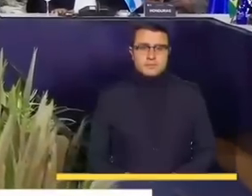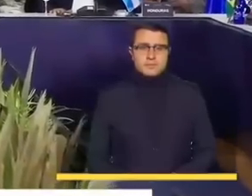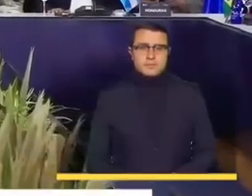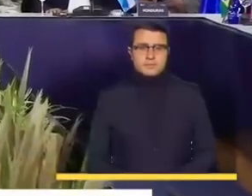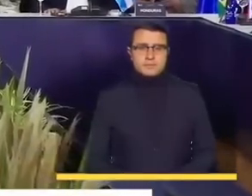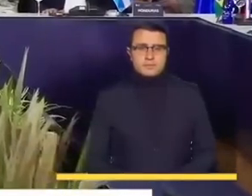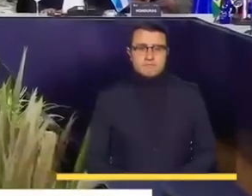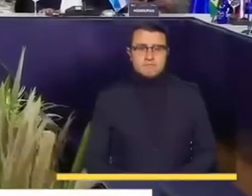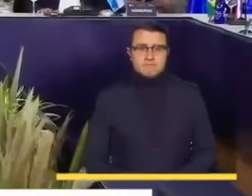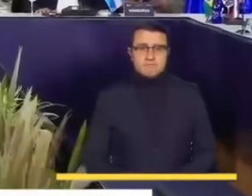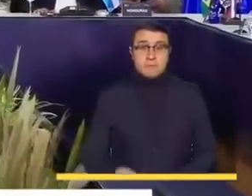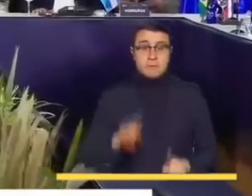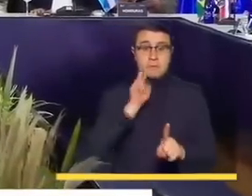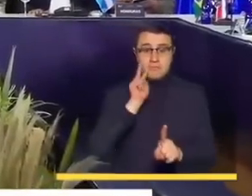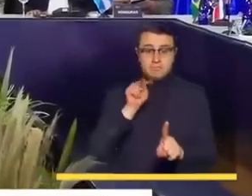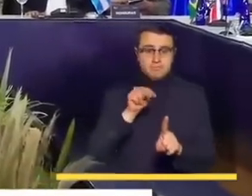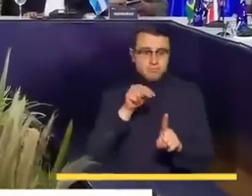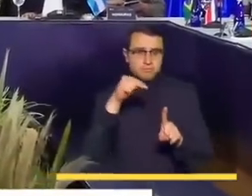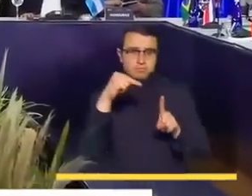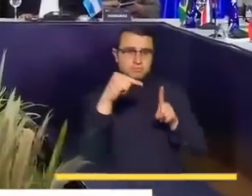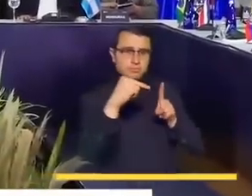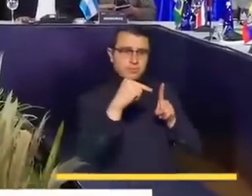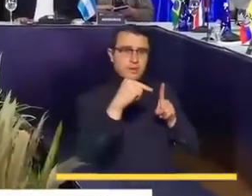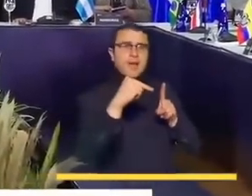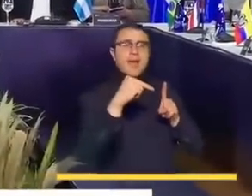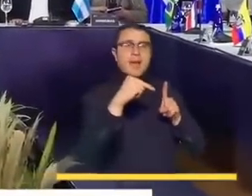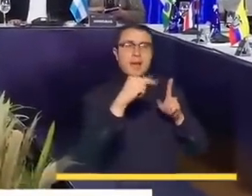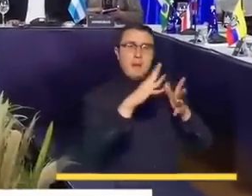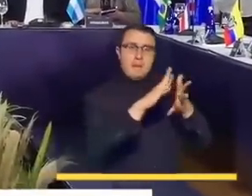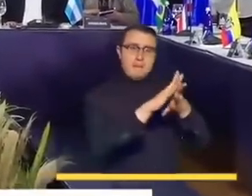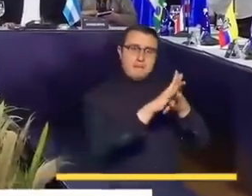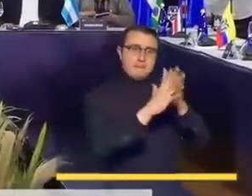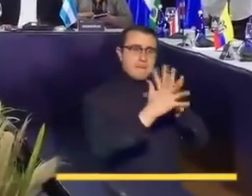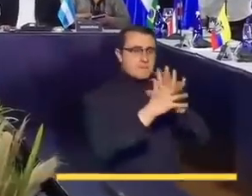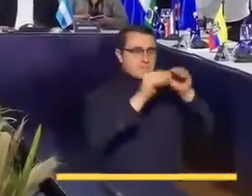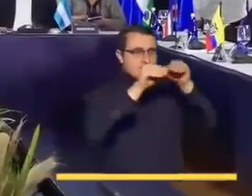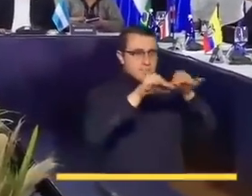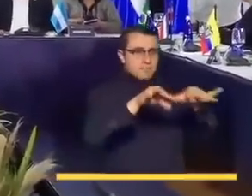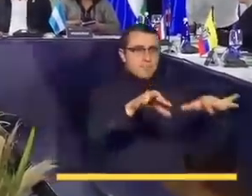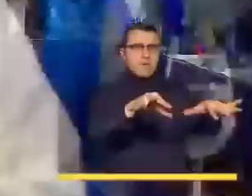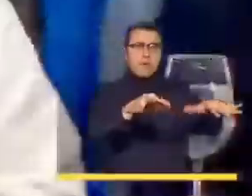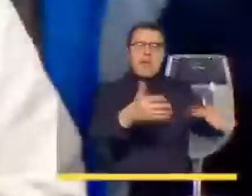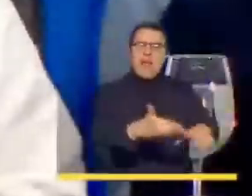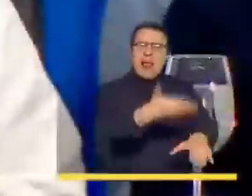el criterio de que la paz es fruto de la justicia.